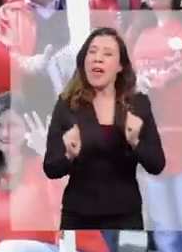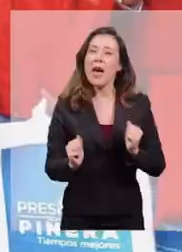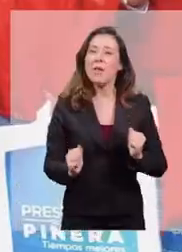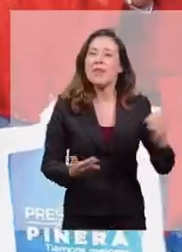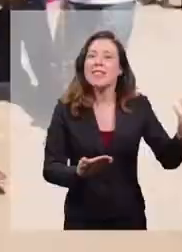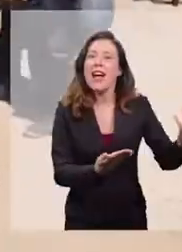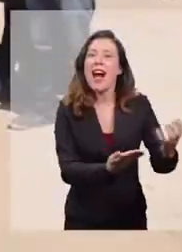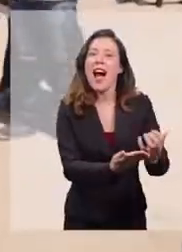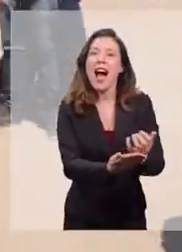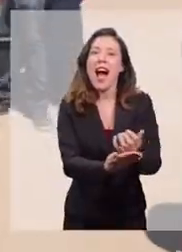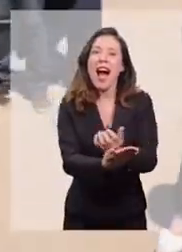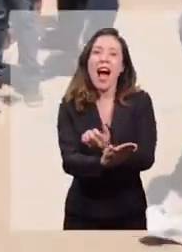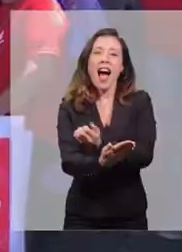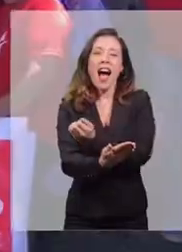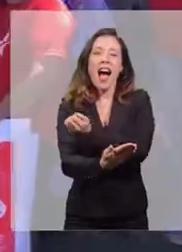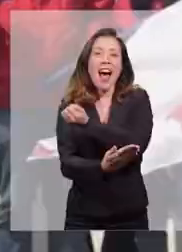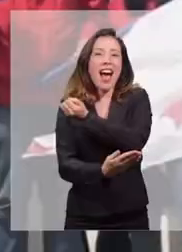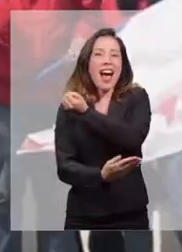54.57% de los votos contra un